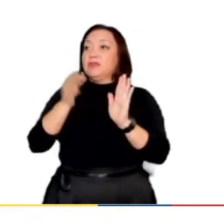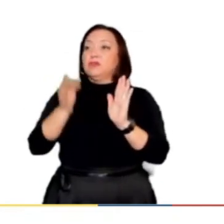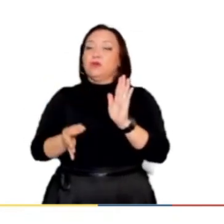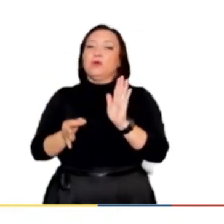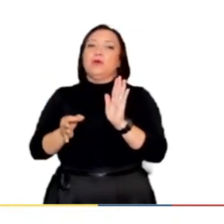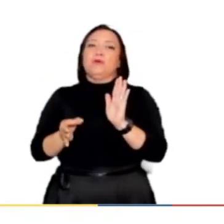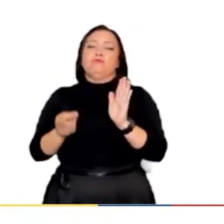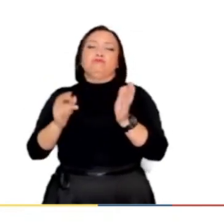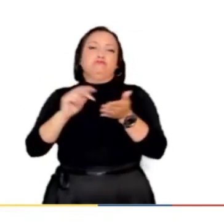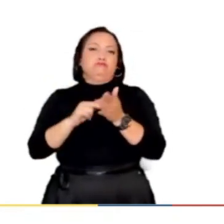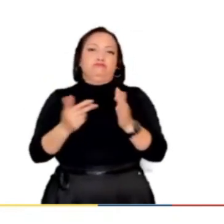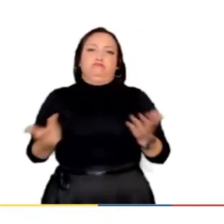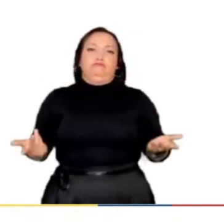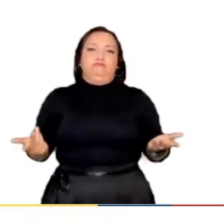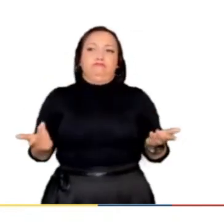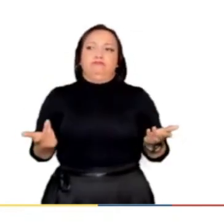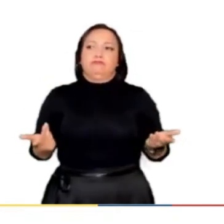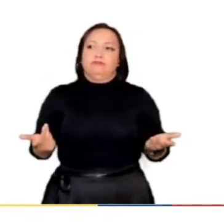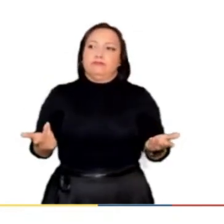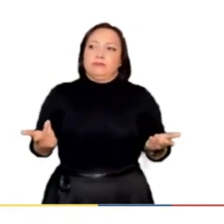fuera de toda,